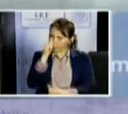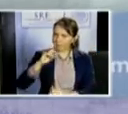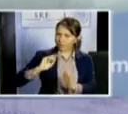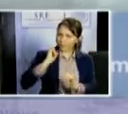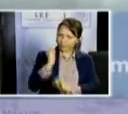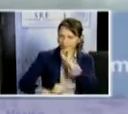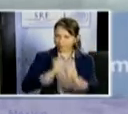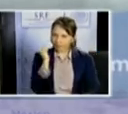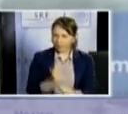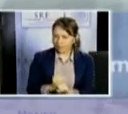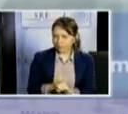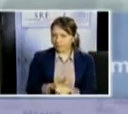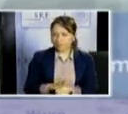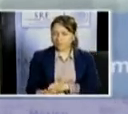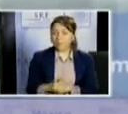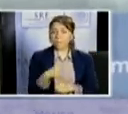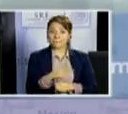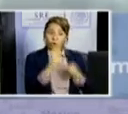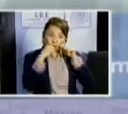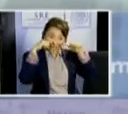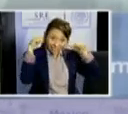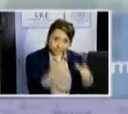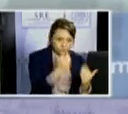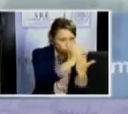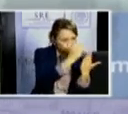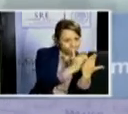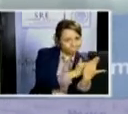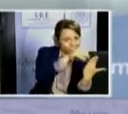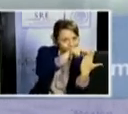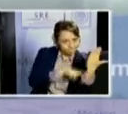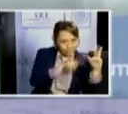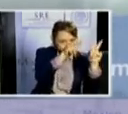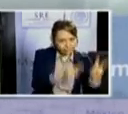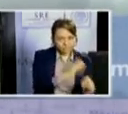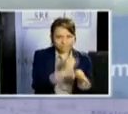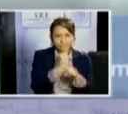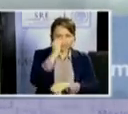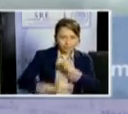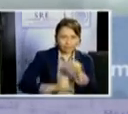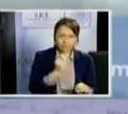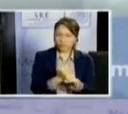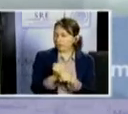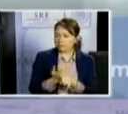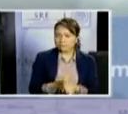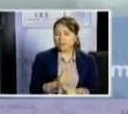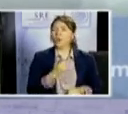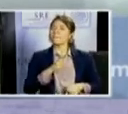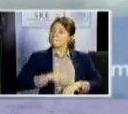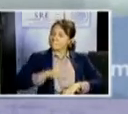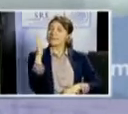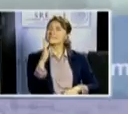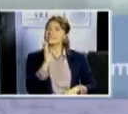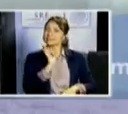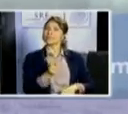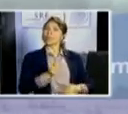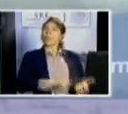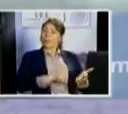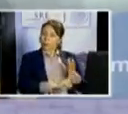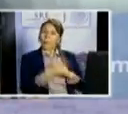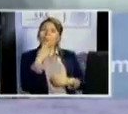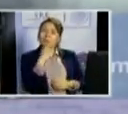México, entendiendo la agenda regional y el liderazgo que se puede tomar en ese sentido, entendiendo las acciones positivas que México ha tomado para el cambio